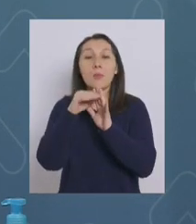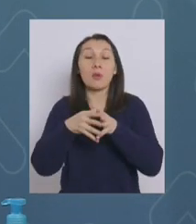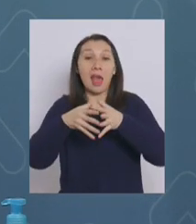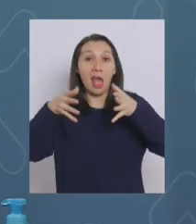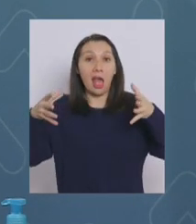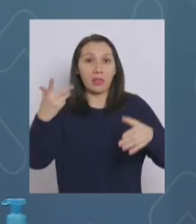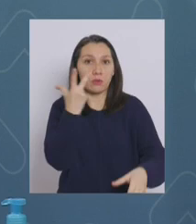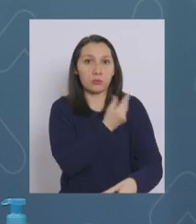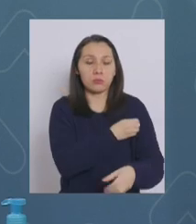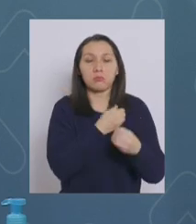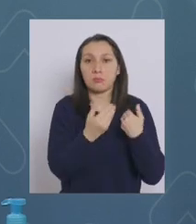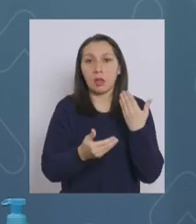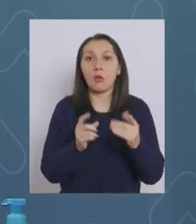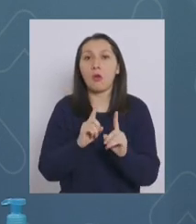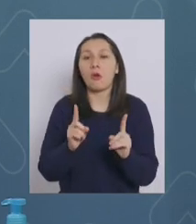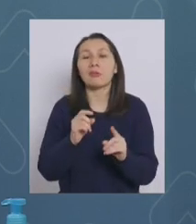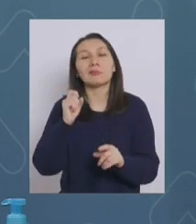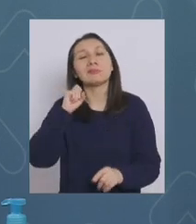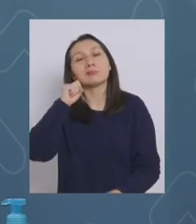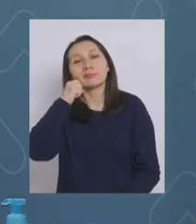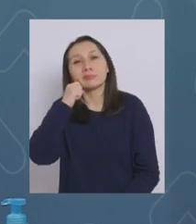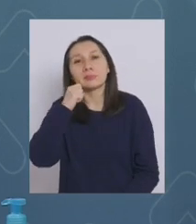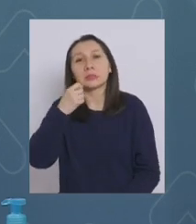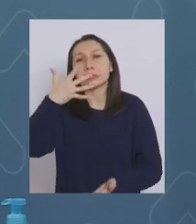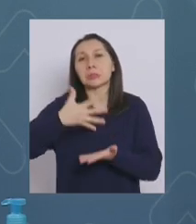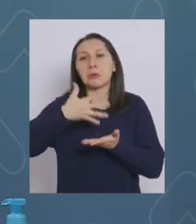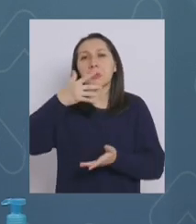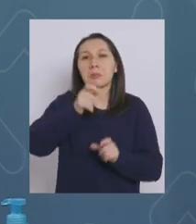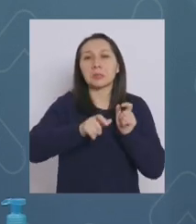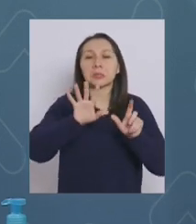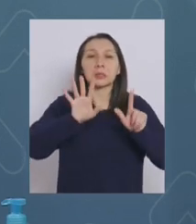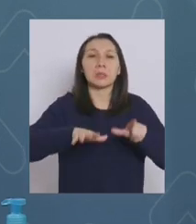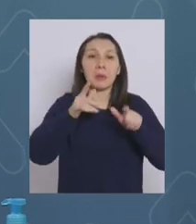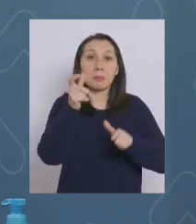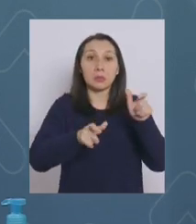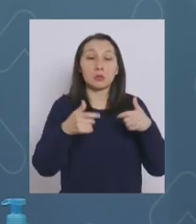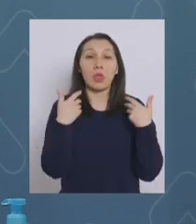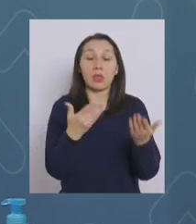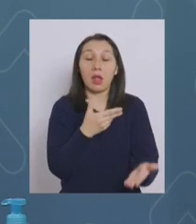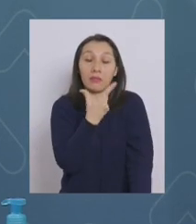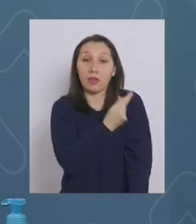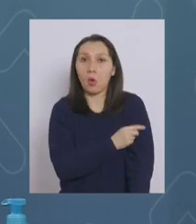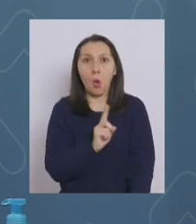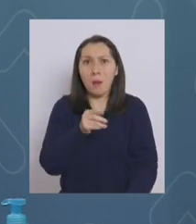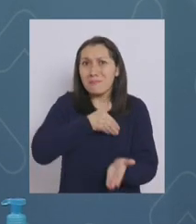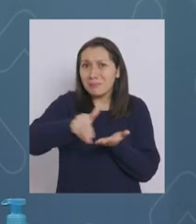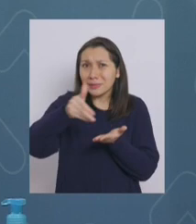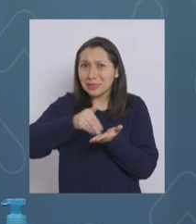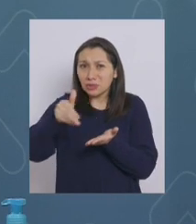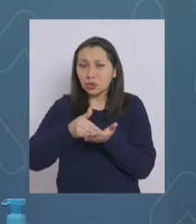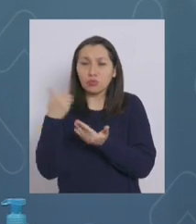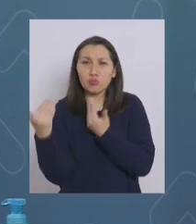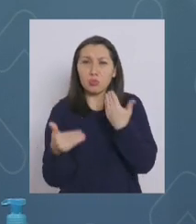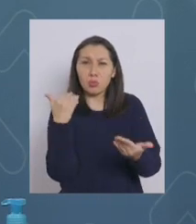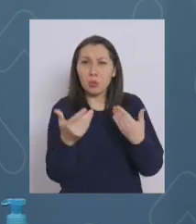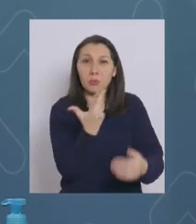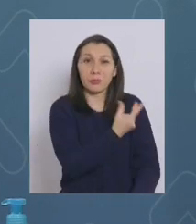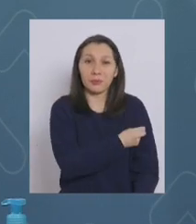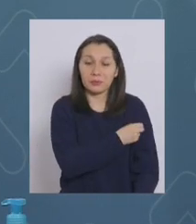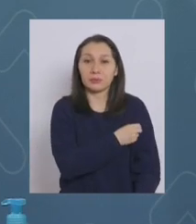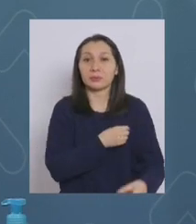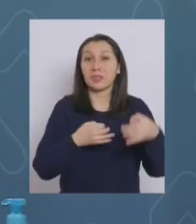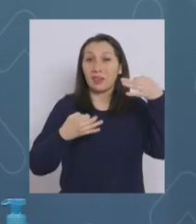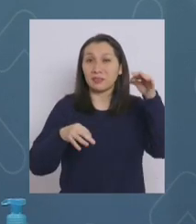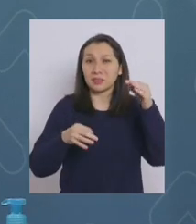grande como este. No estamos vacunando 5.000 personas, 7.000 personas, estamos vacunando millones de personas. Todas las fichas